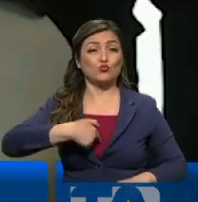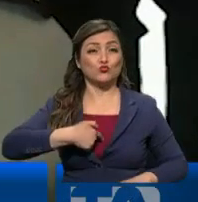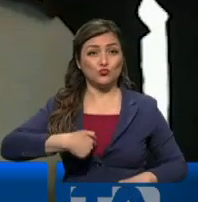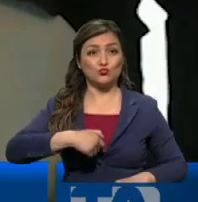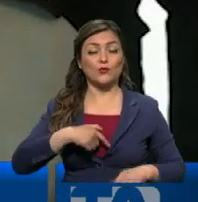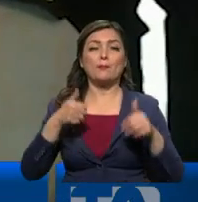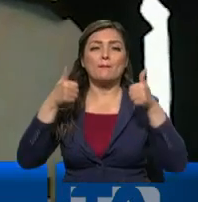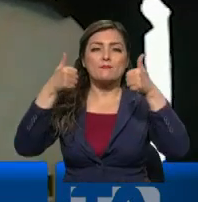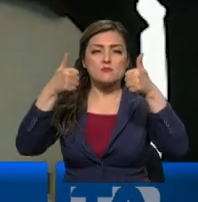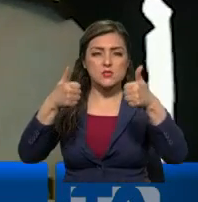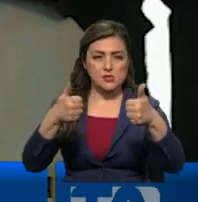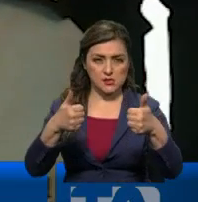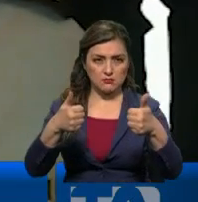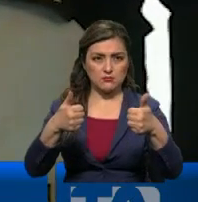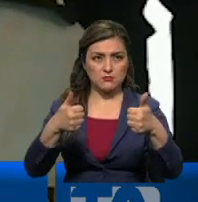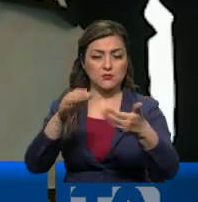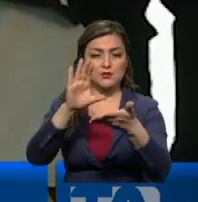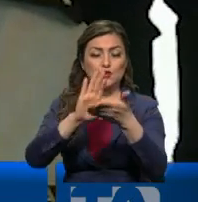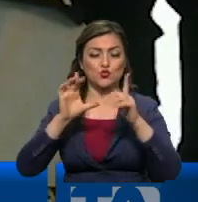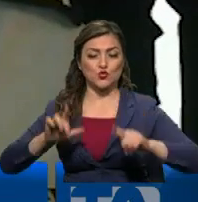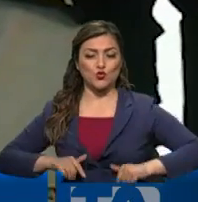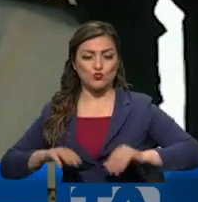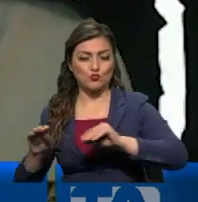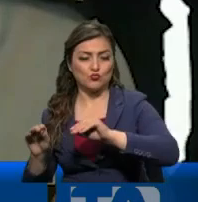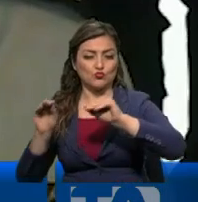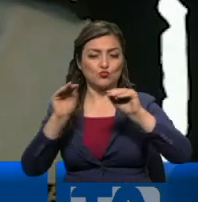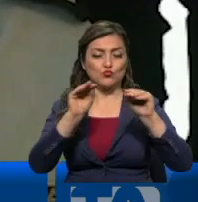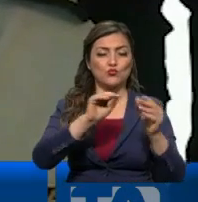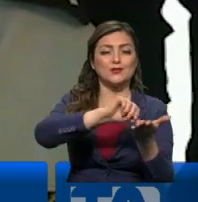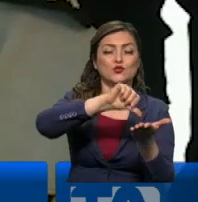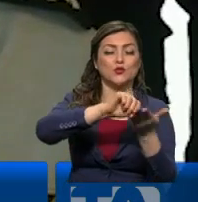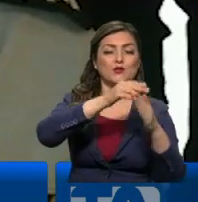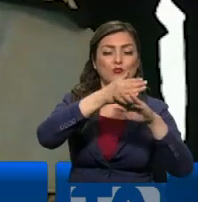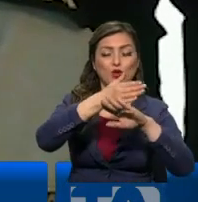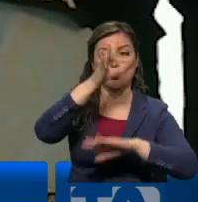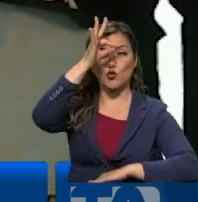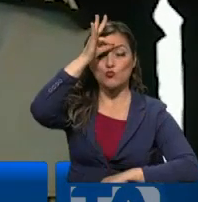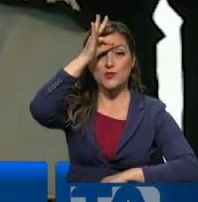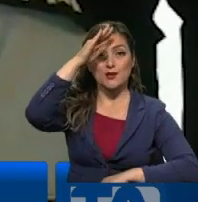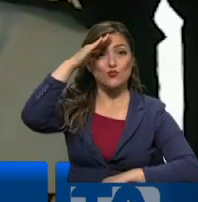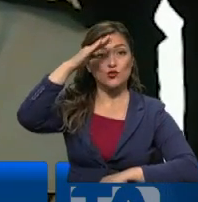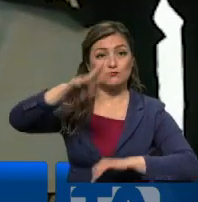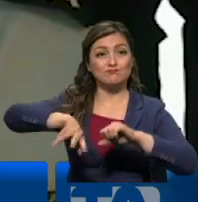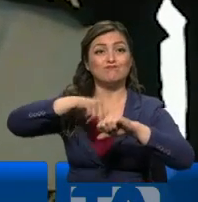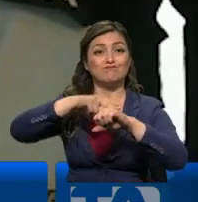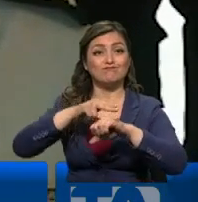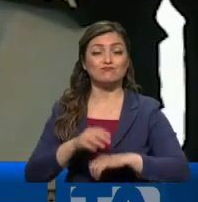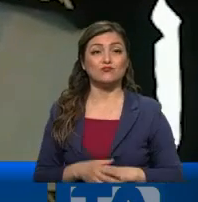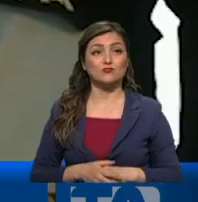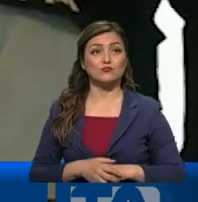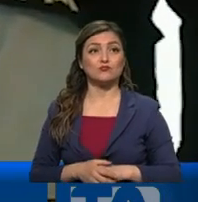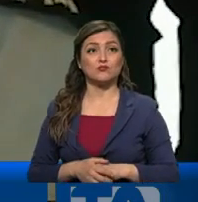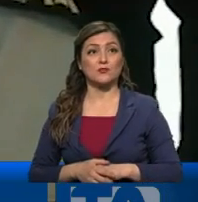encuentra estable, fue trasladado a unos centros de salud de acá de la ciudad, posterior al hospital de la Policía Nacional donde está siendo intervenido. No tenemos